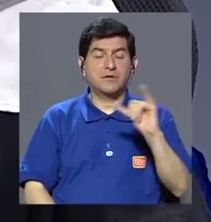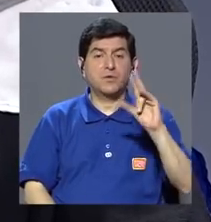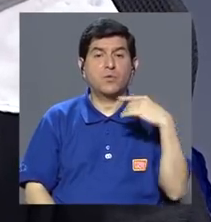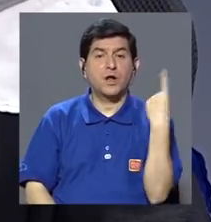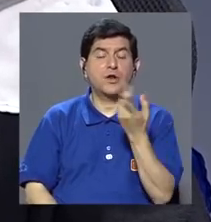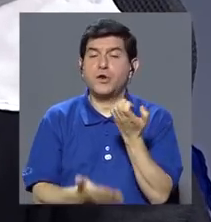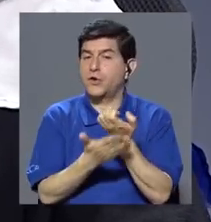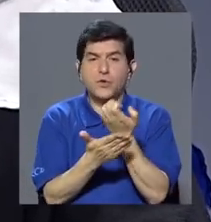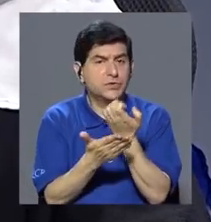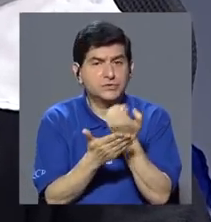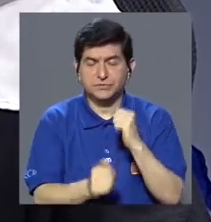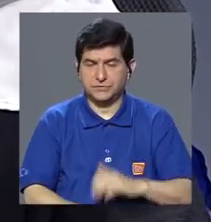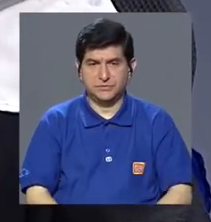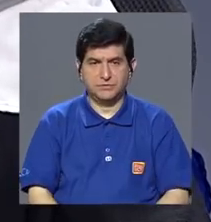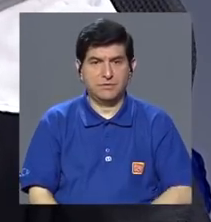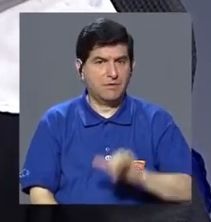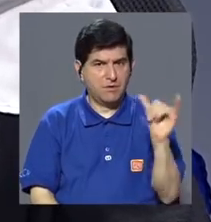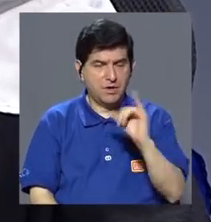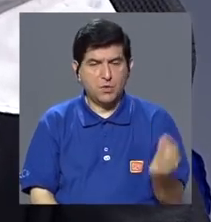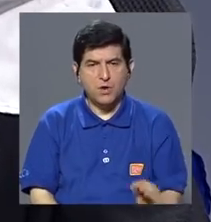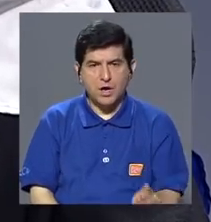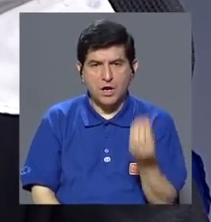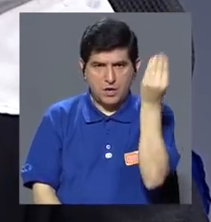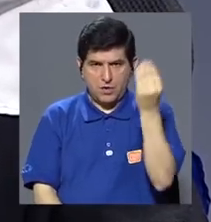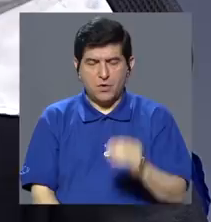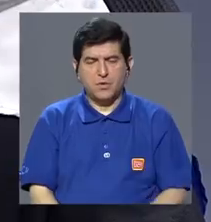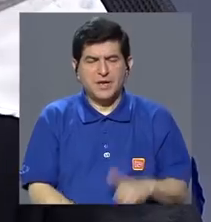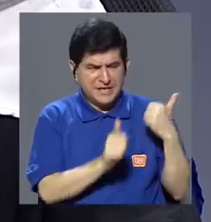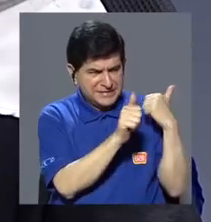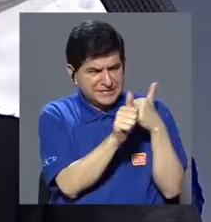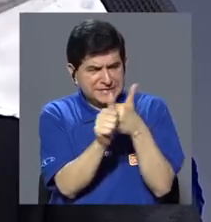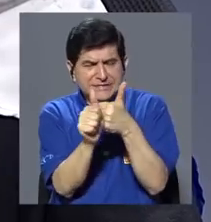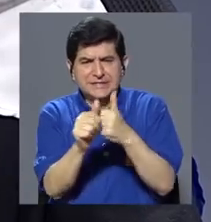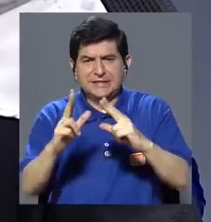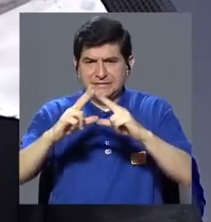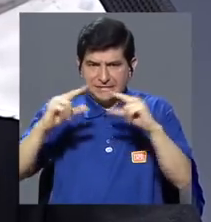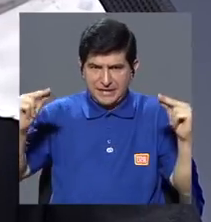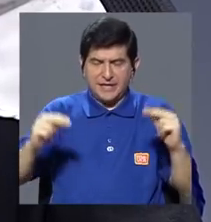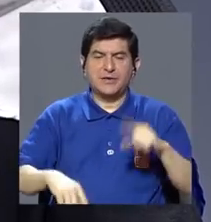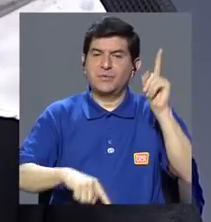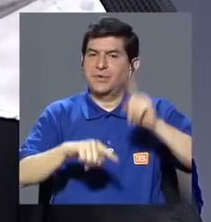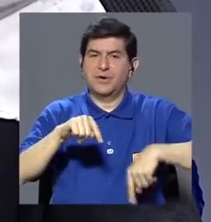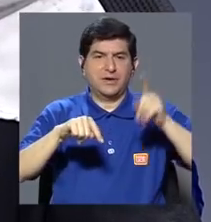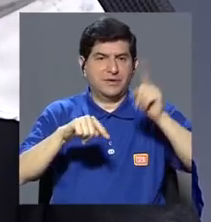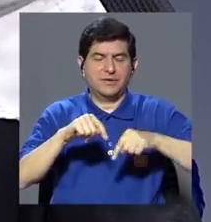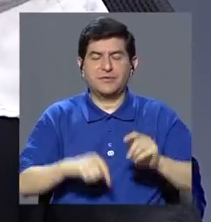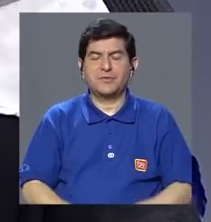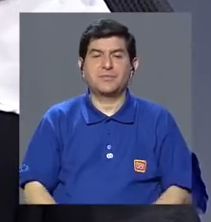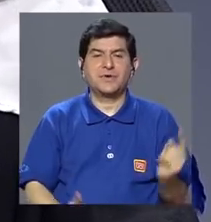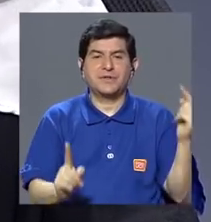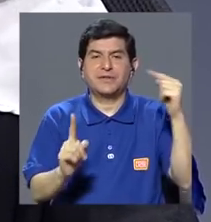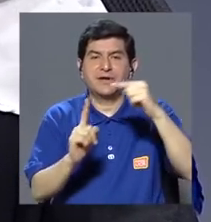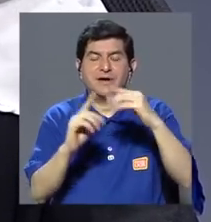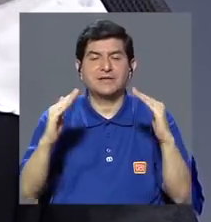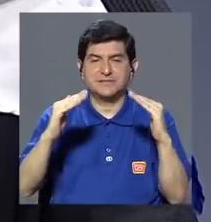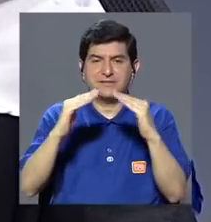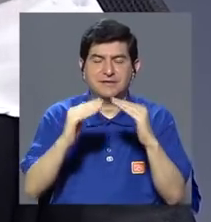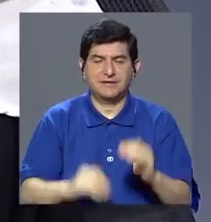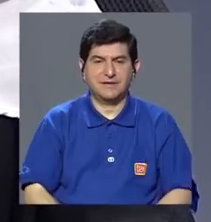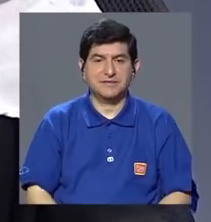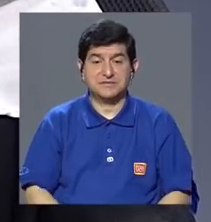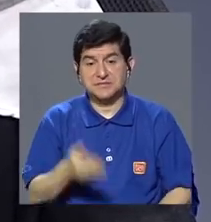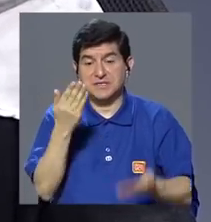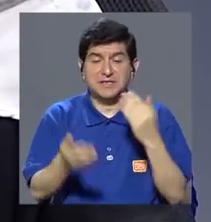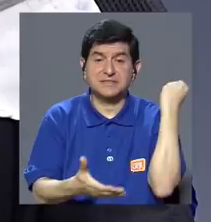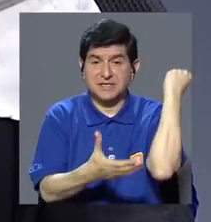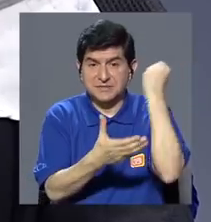económicamente también jóvenes que están siendo perseguidos en nicaragua que no pueden llegar a sus casas porque pueden matar a